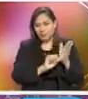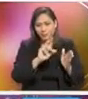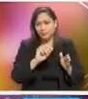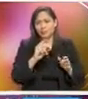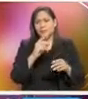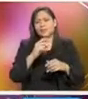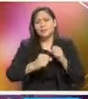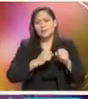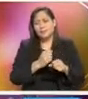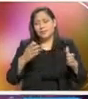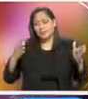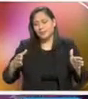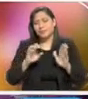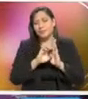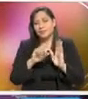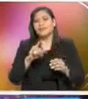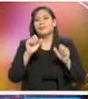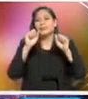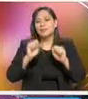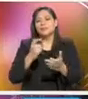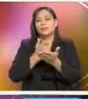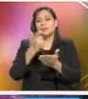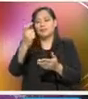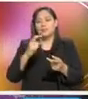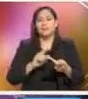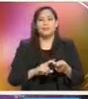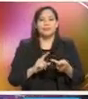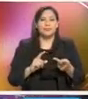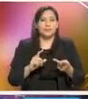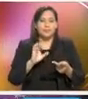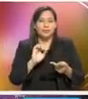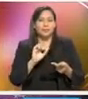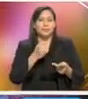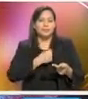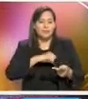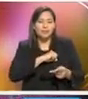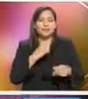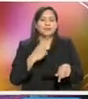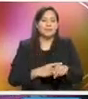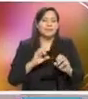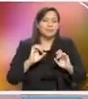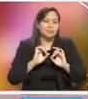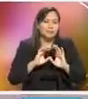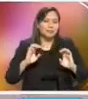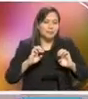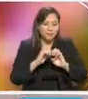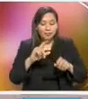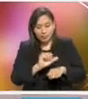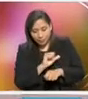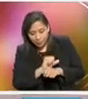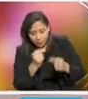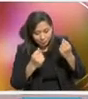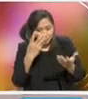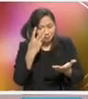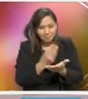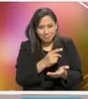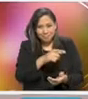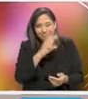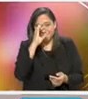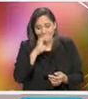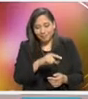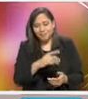comprar estos dulces, le voy a comprar estos a los niños, ¿no? Y entonces, si lo sumas, a veces llegan a ser bastante altos, ¿no? Y